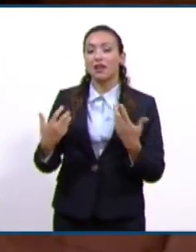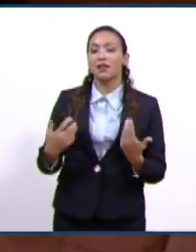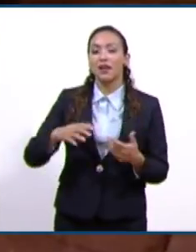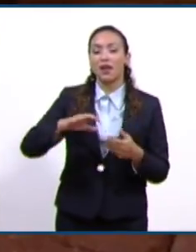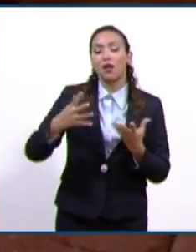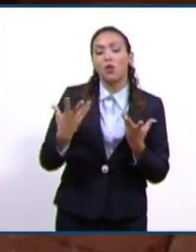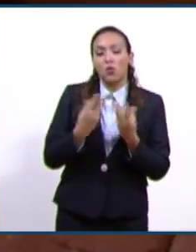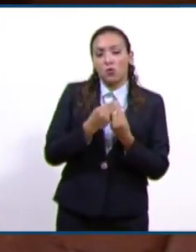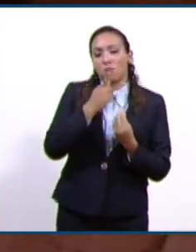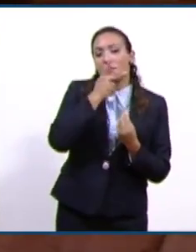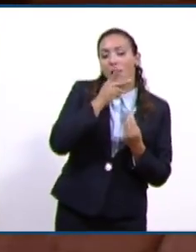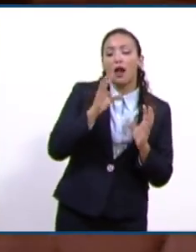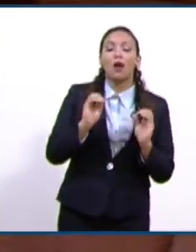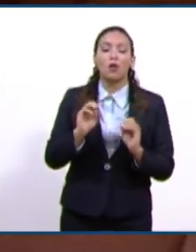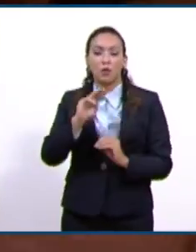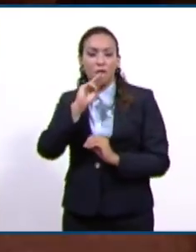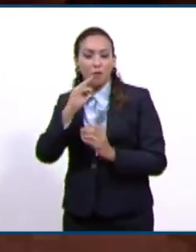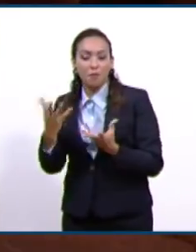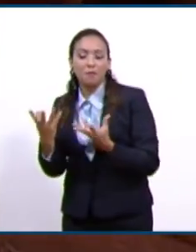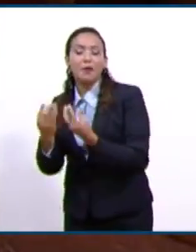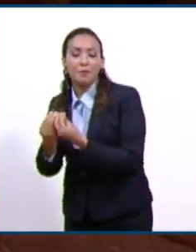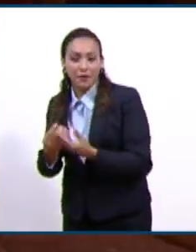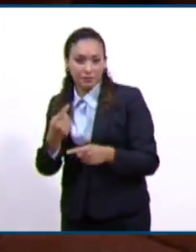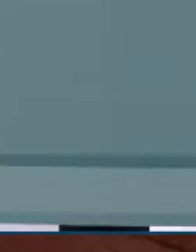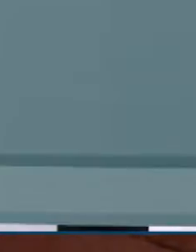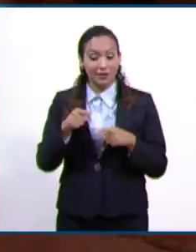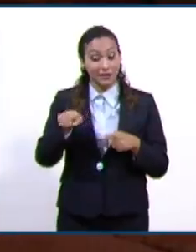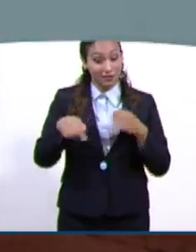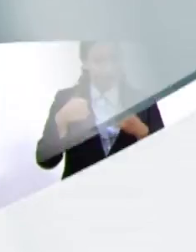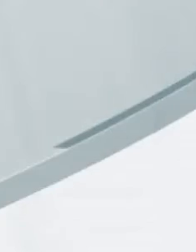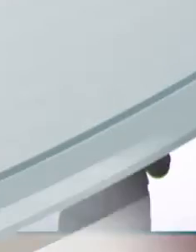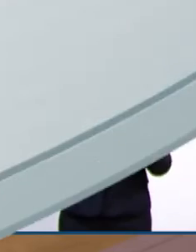convivencias con el padre no custodio.